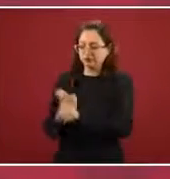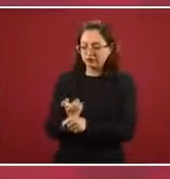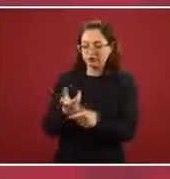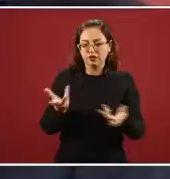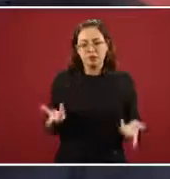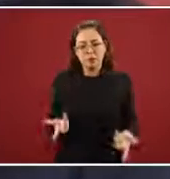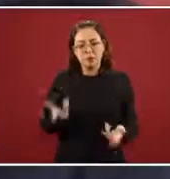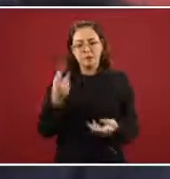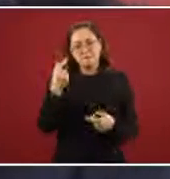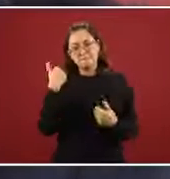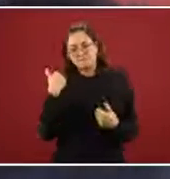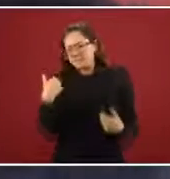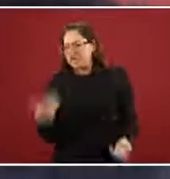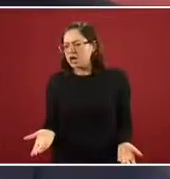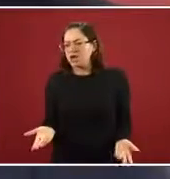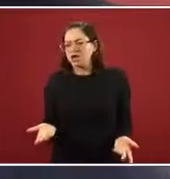que